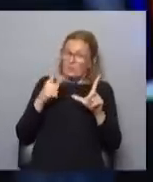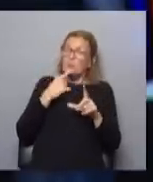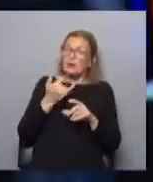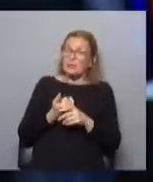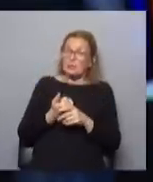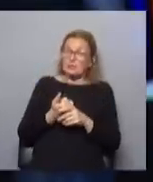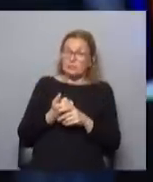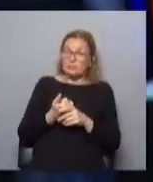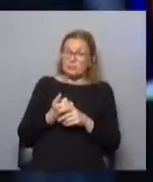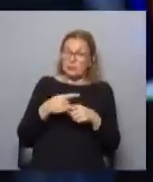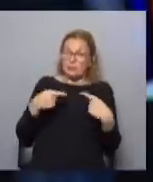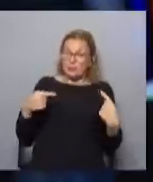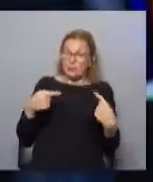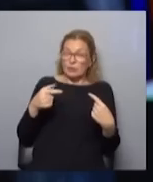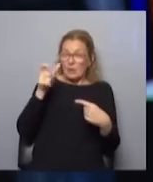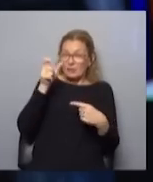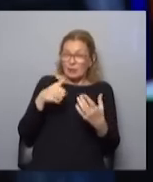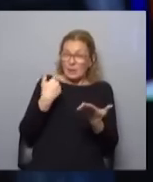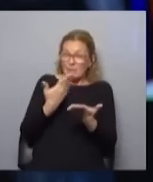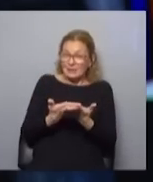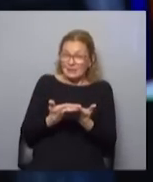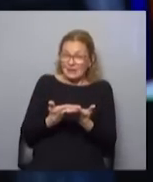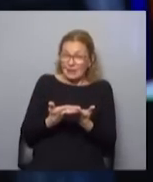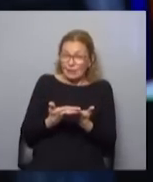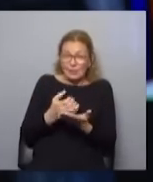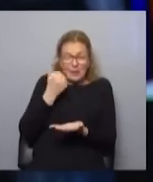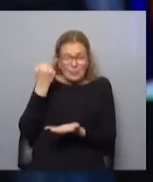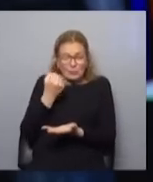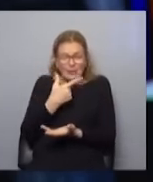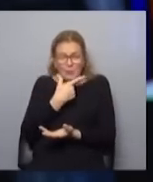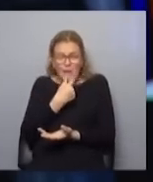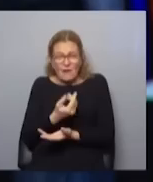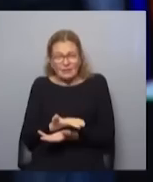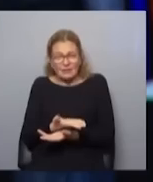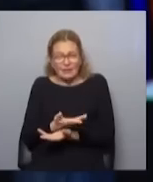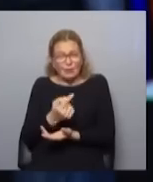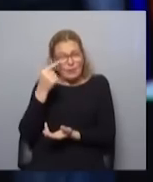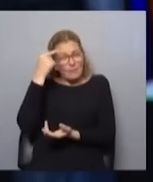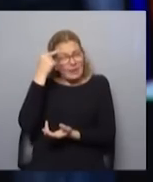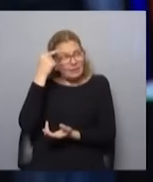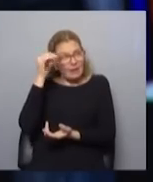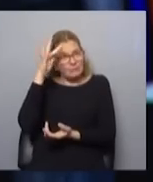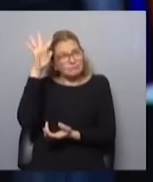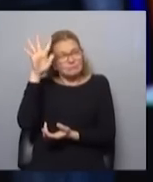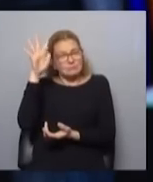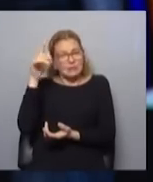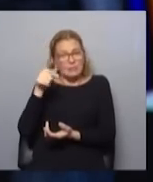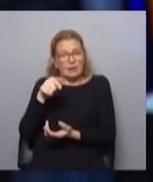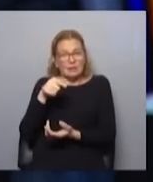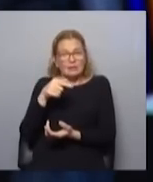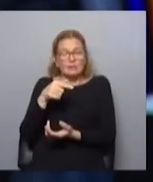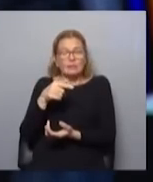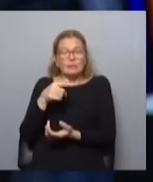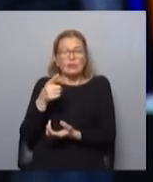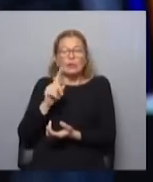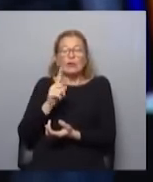ejemplo las cosas que la gente plantea que son cosas mucho más elementales más simples de lo que uno se le puede ocurrir pero ahí está la clave por ejemplo